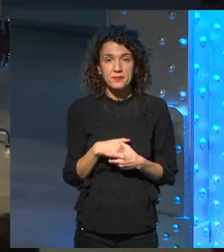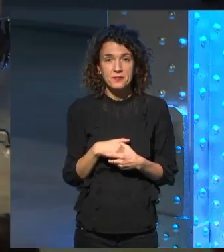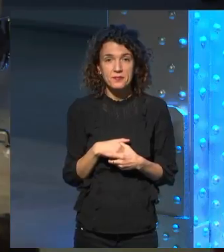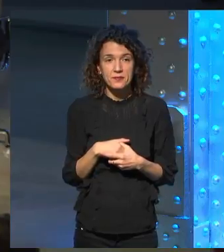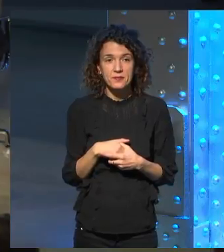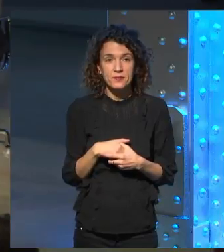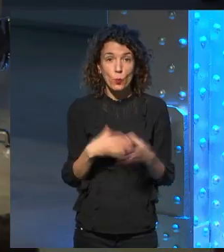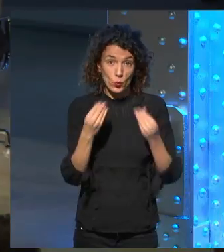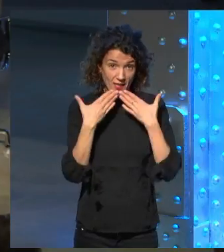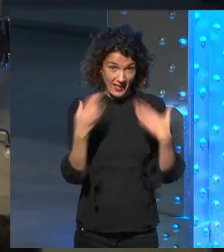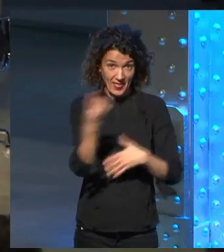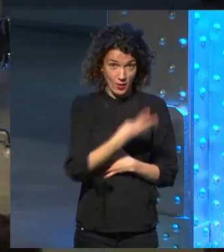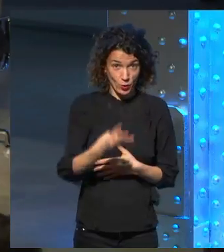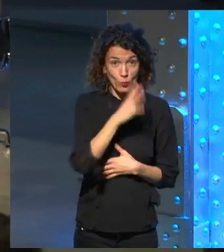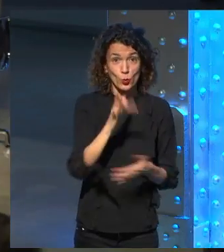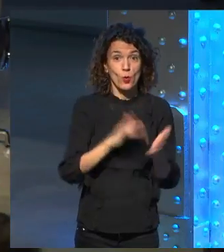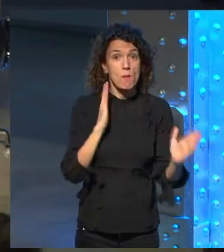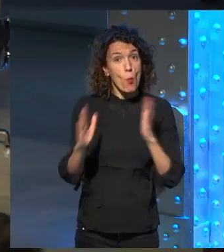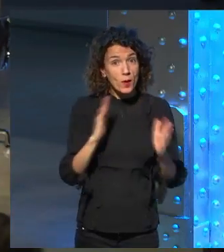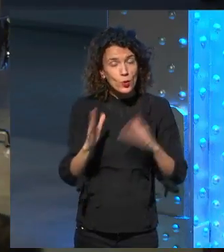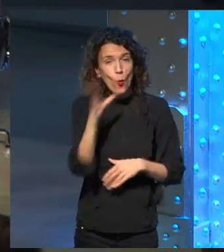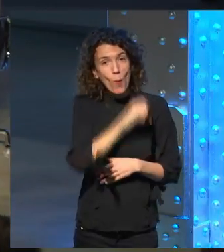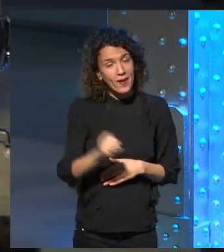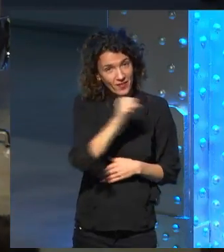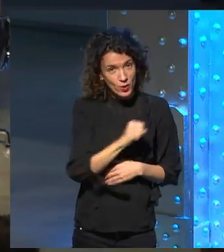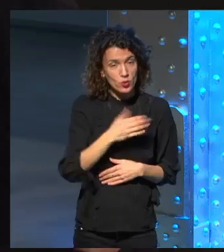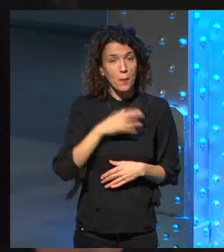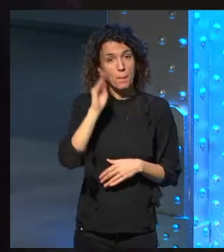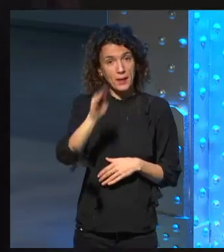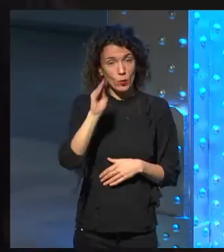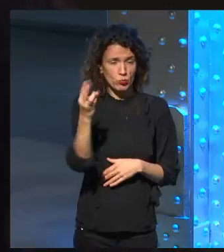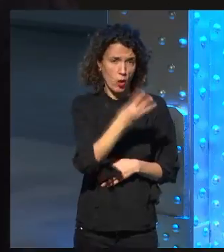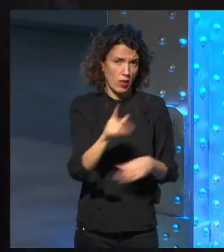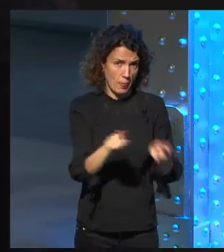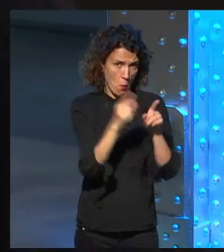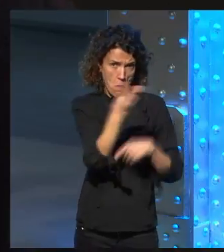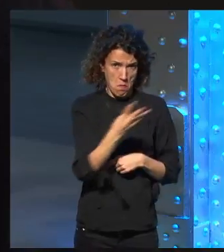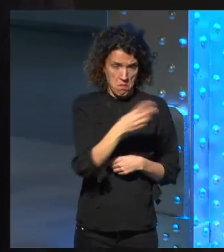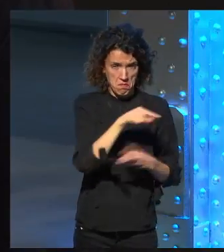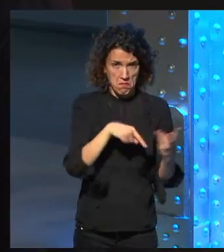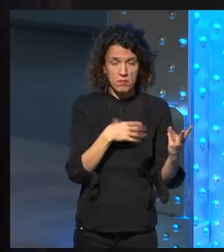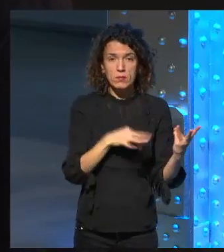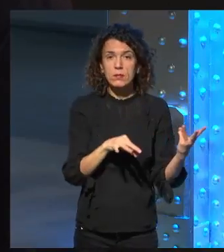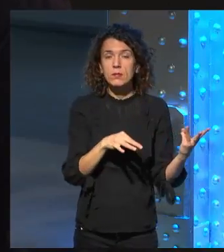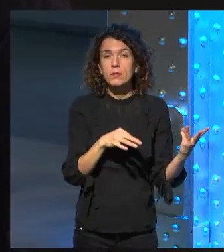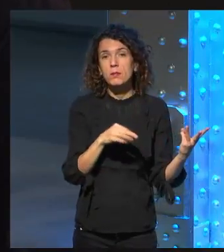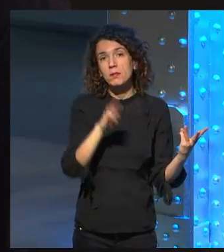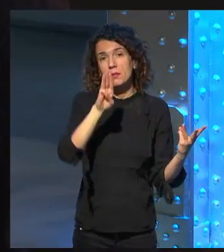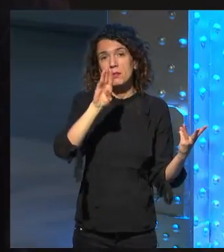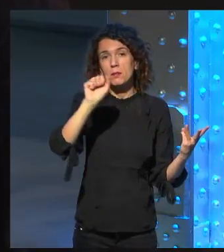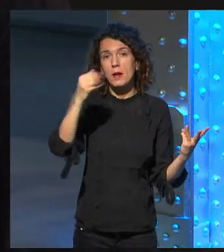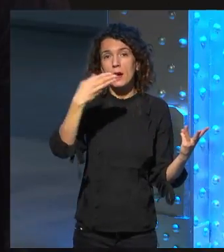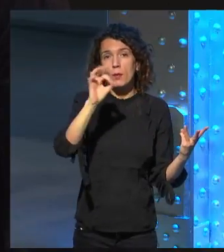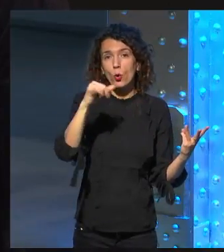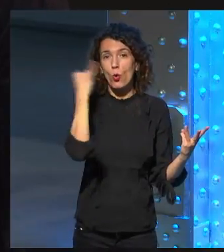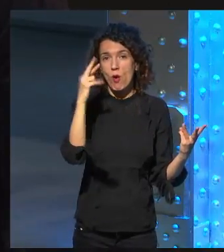oye? Sí. Muchísimas gracias a los tres por este momento maravilloso, y mi pregunta es para cualquiera de los tres, pero quizá más para Pablo y para